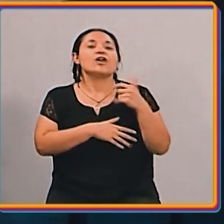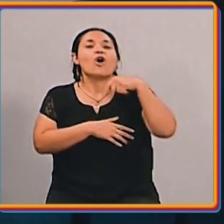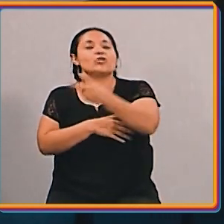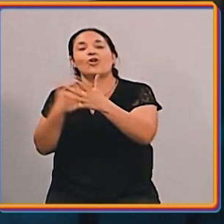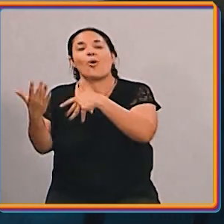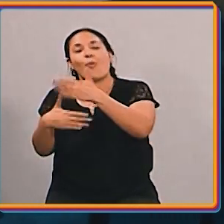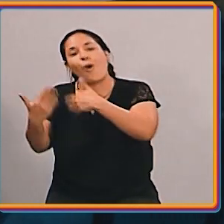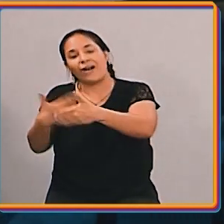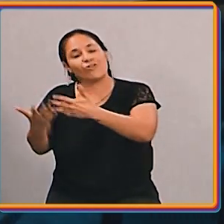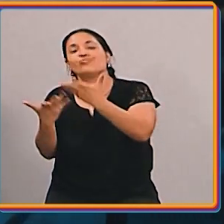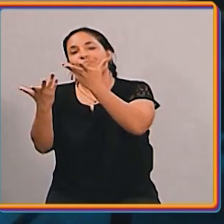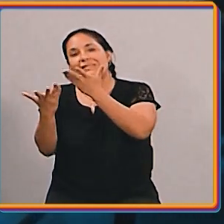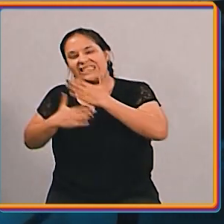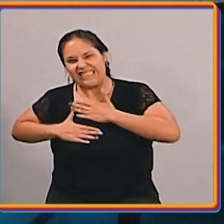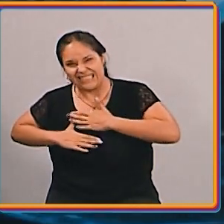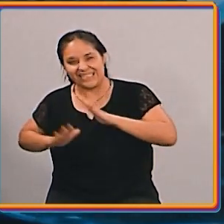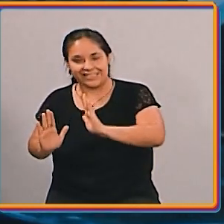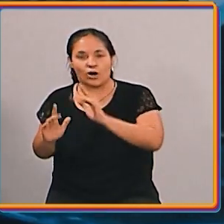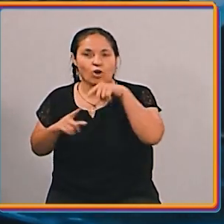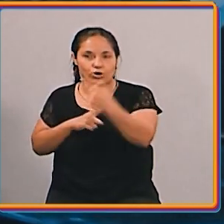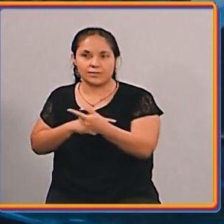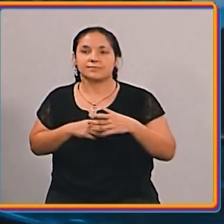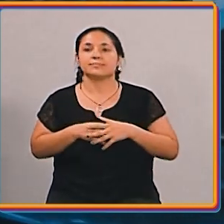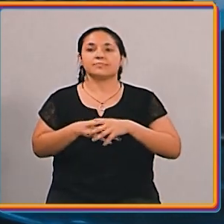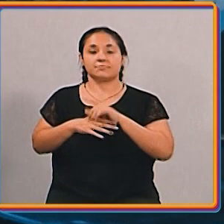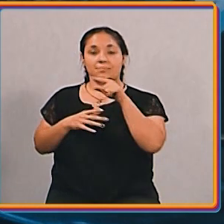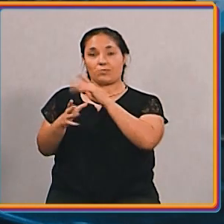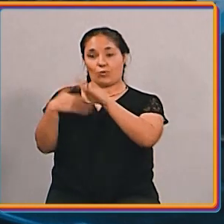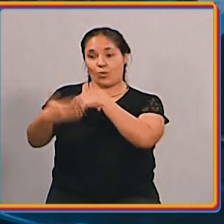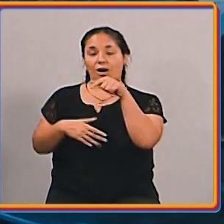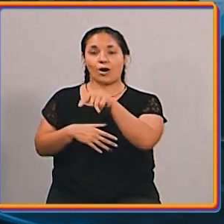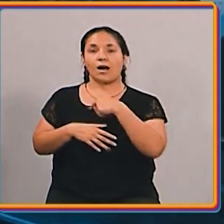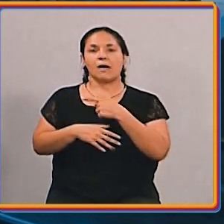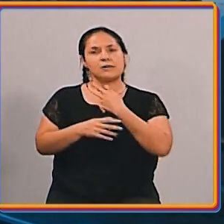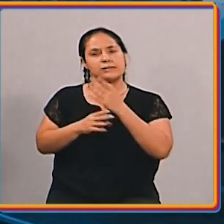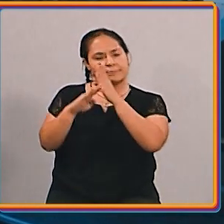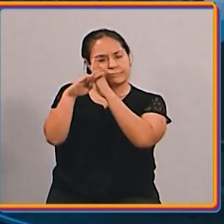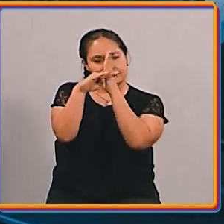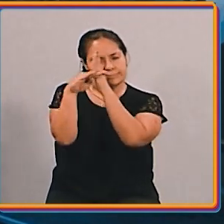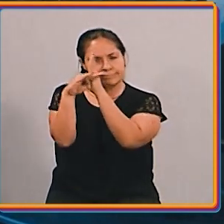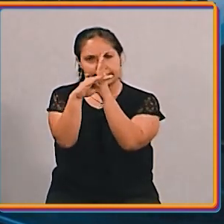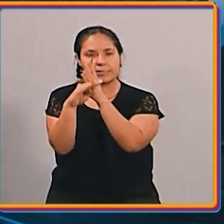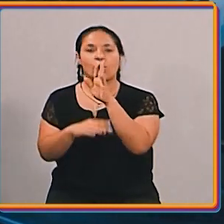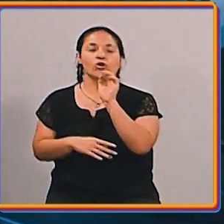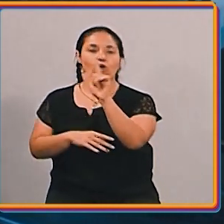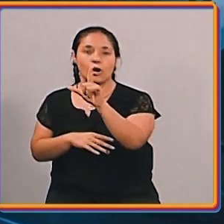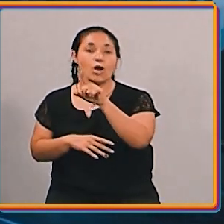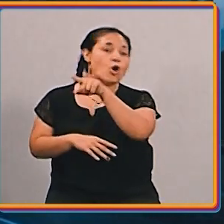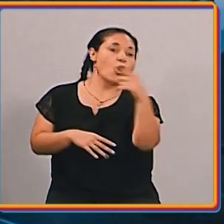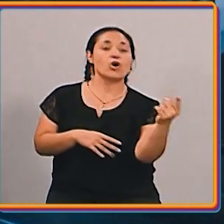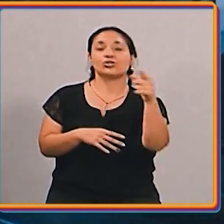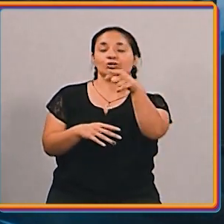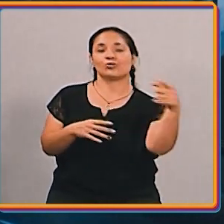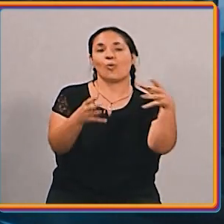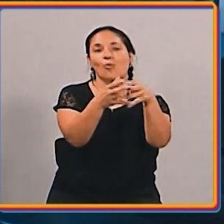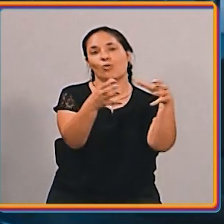menos oscuras. Spyfall nos propone ser parte de una red de espionaje. Una persona asumirá el rol de espía, mientras que el resto